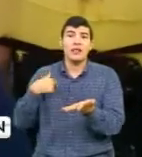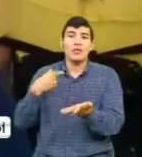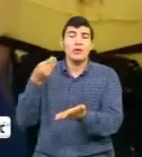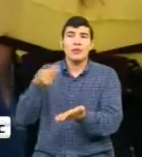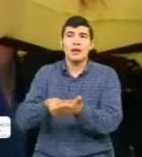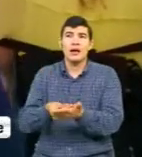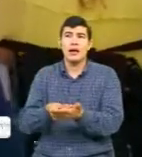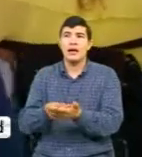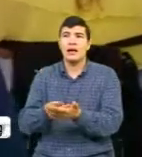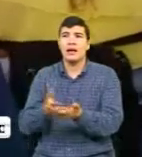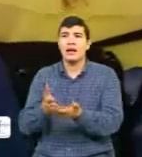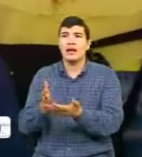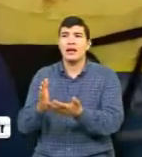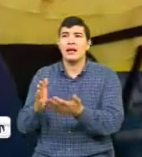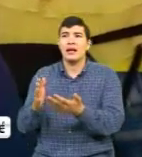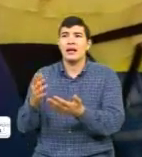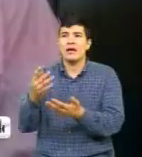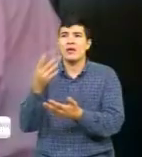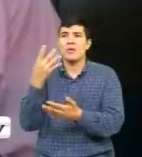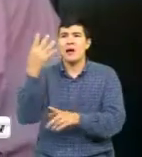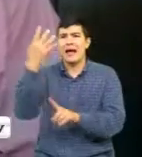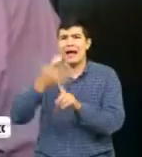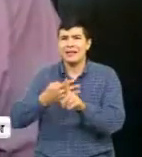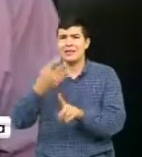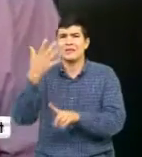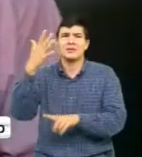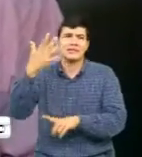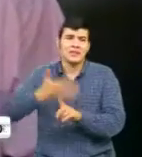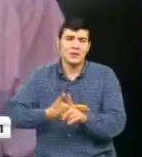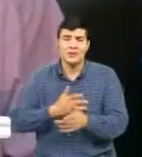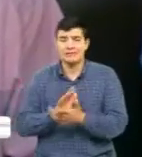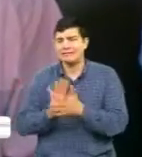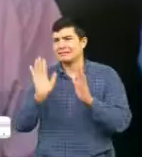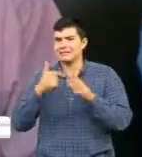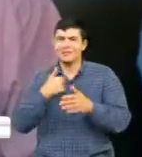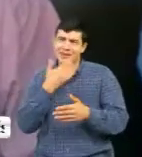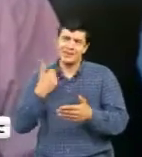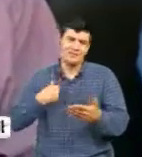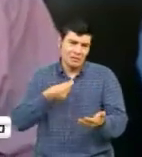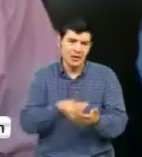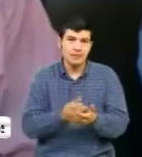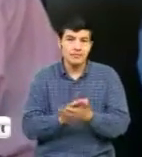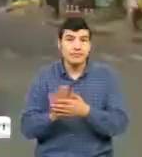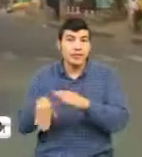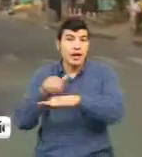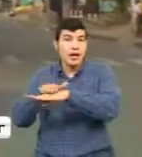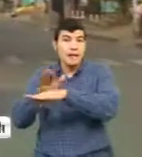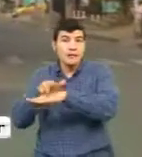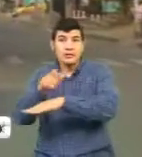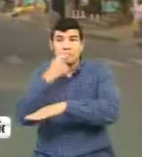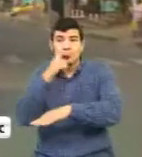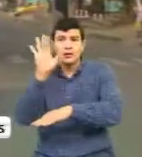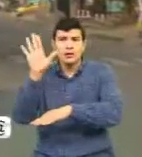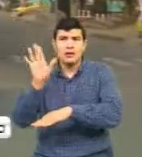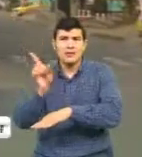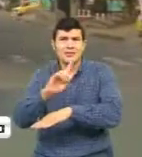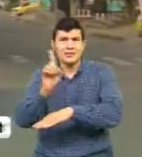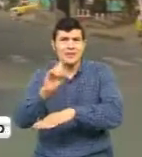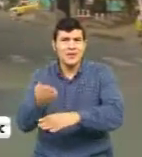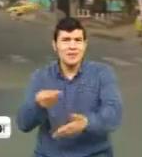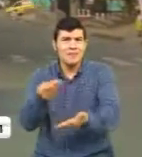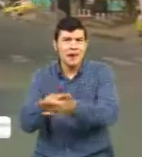hasta que no cuatro o cinco meses la inspección de tránsito advirtió a los afectados que se abstengan de pagar a intermediarios